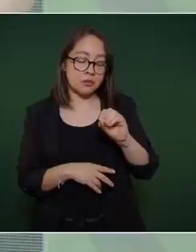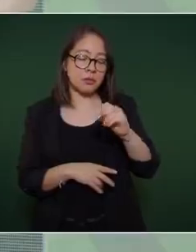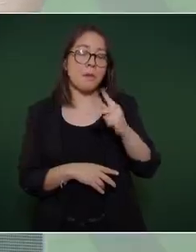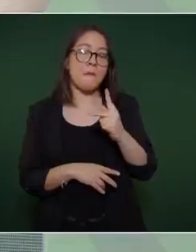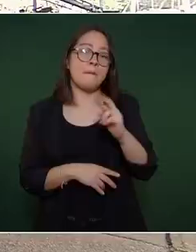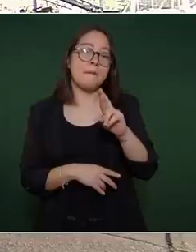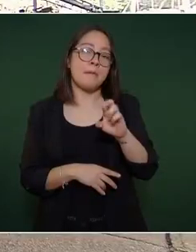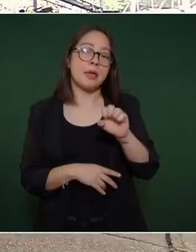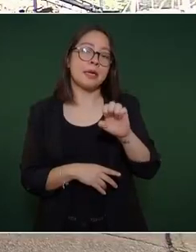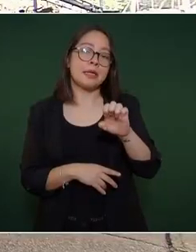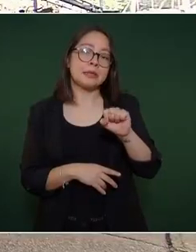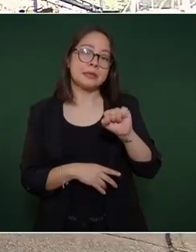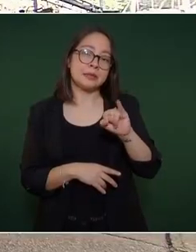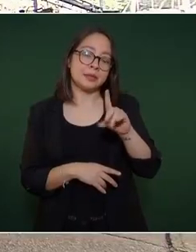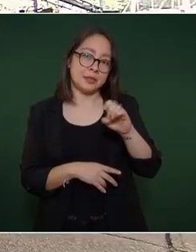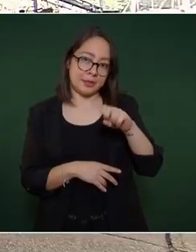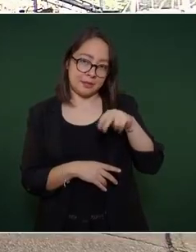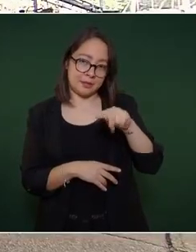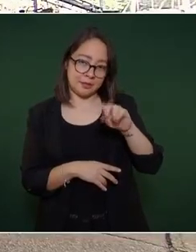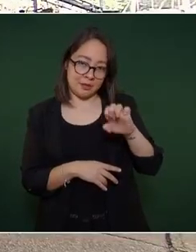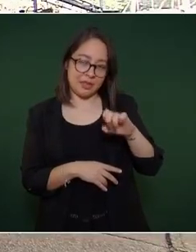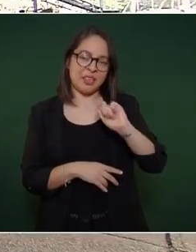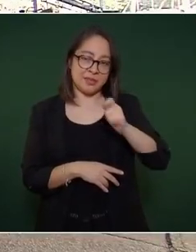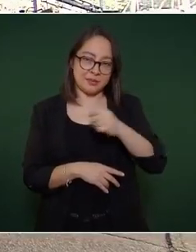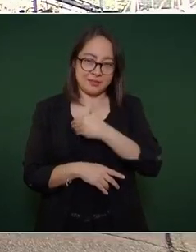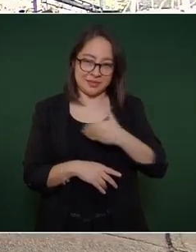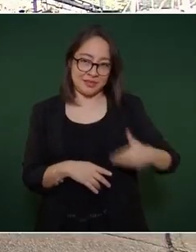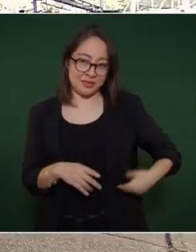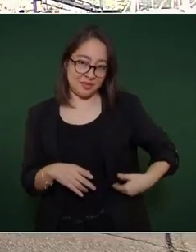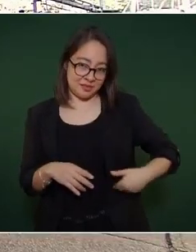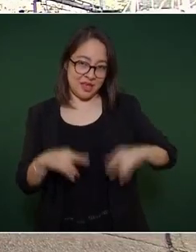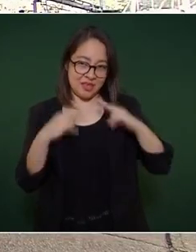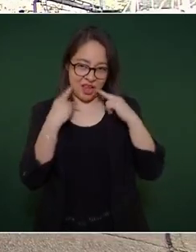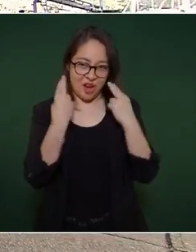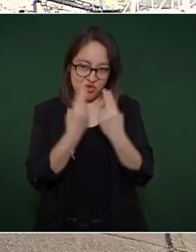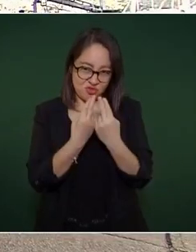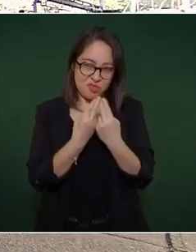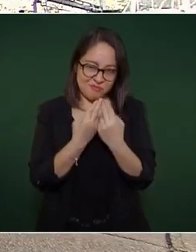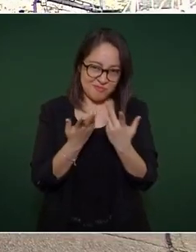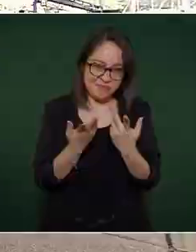cientos de millones de menciones con bots